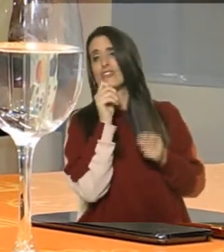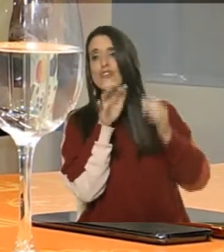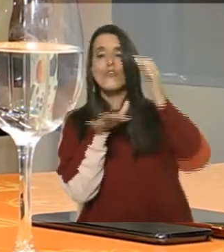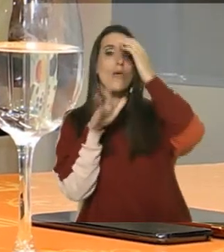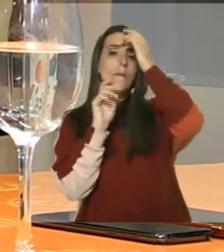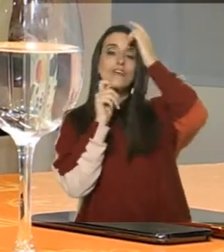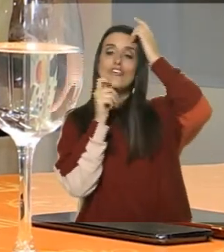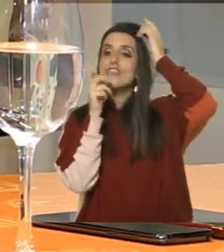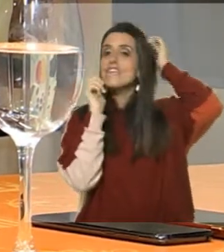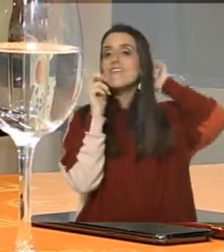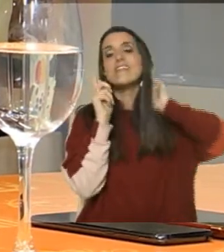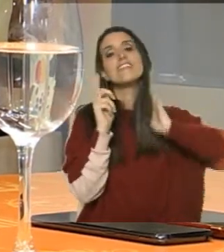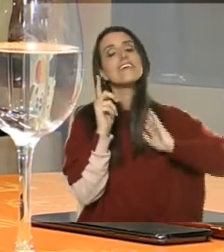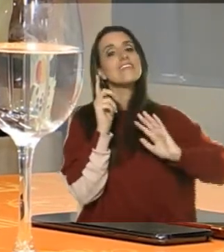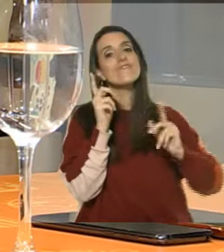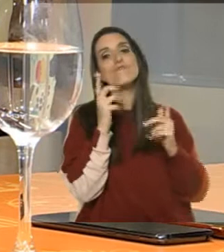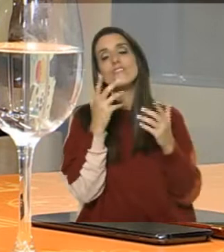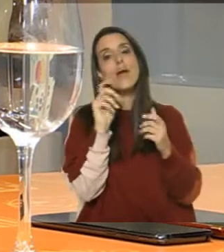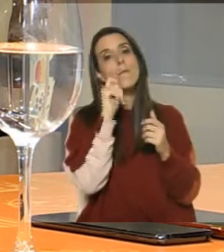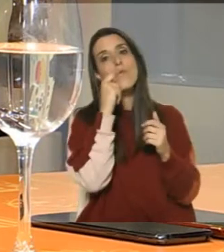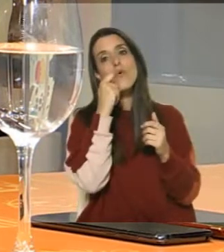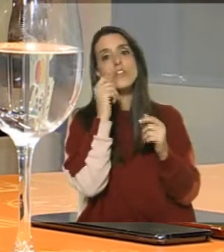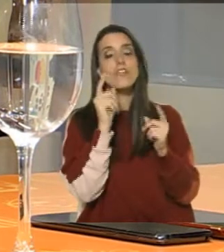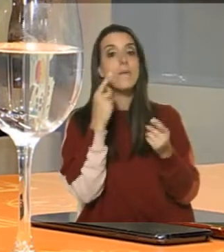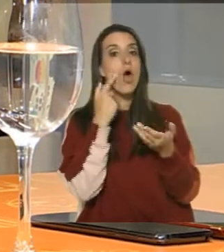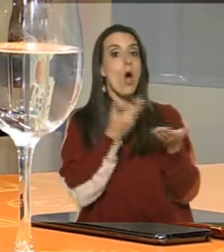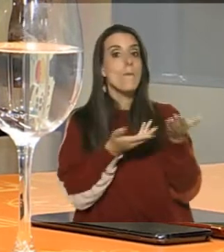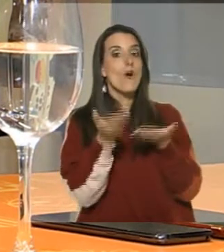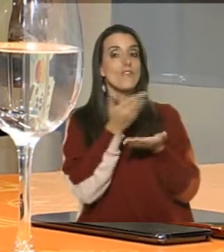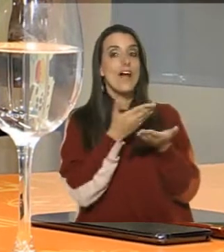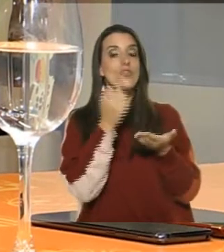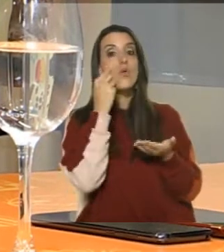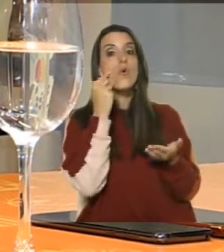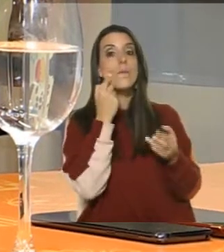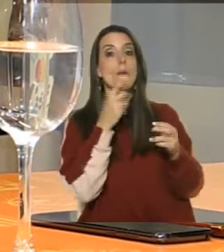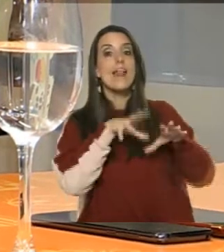poder divertirse, disfrutar, deleitarse con este espectáculo. Estábamos compartiendo los números para las reservas.